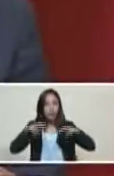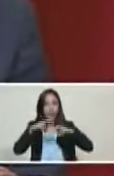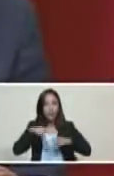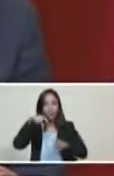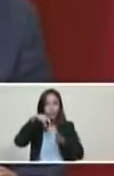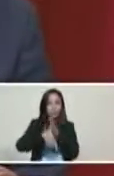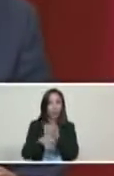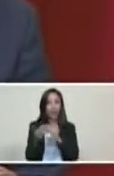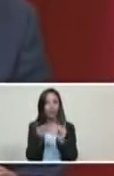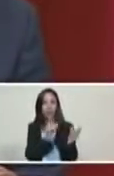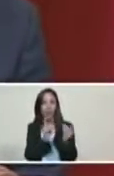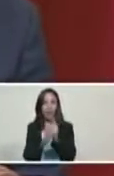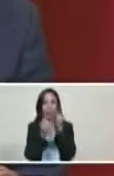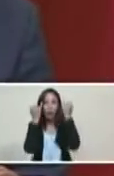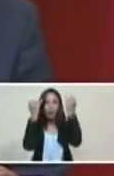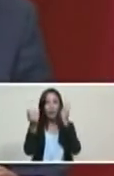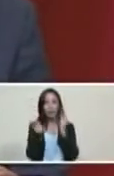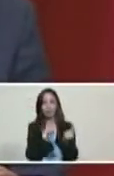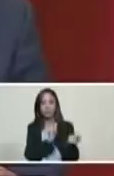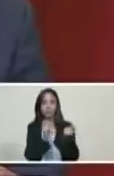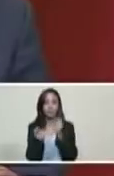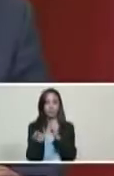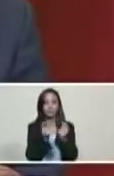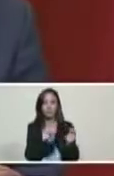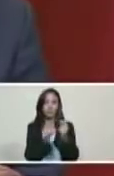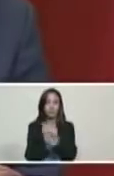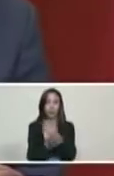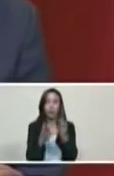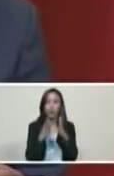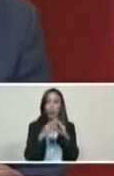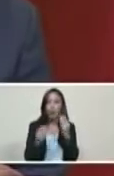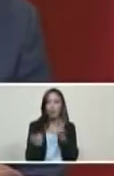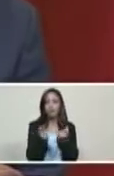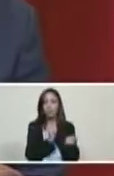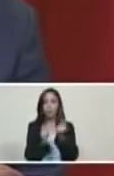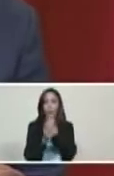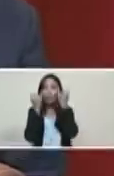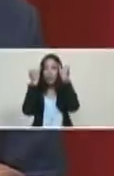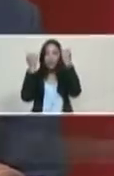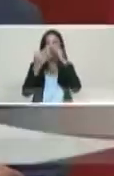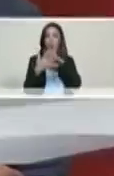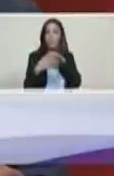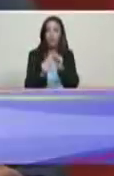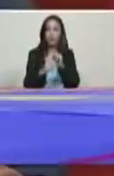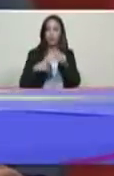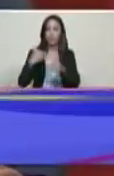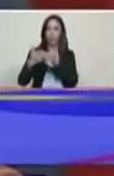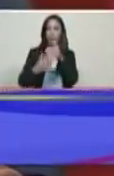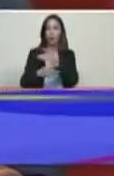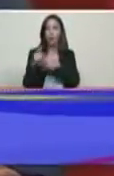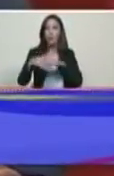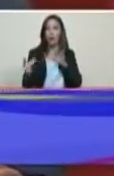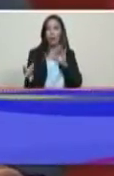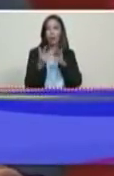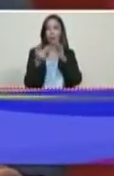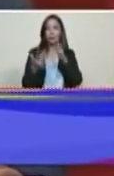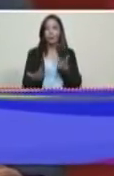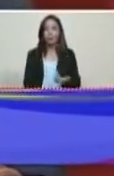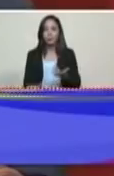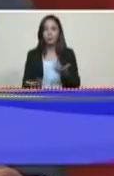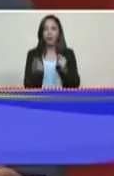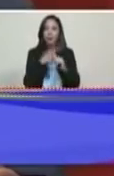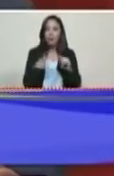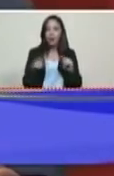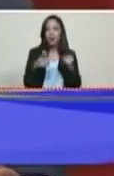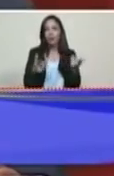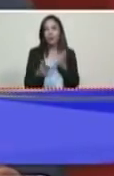del diálogo de saberes, de la confrontación de ideas como fuentes de aprendizaje, la interconexión con los distintos